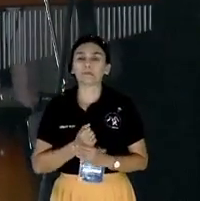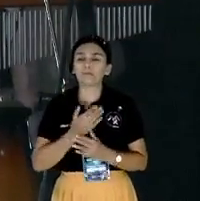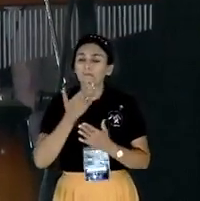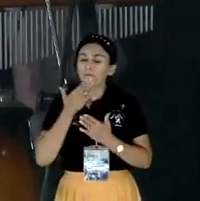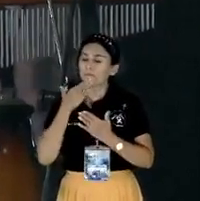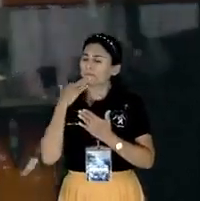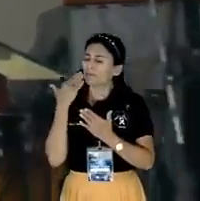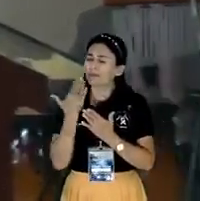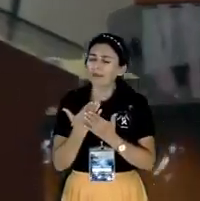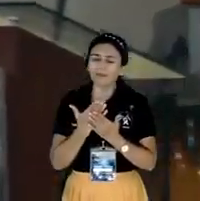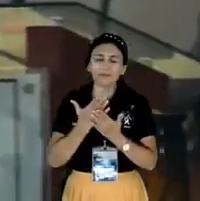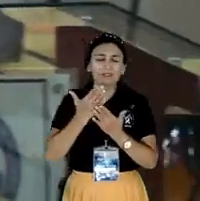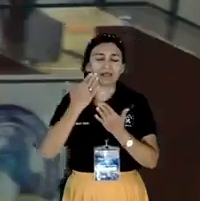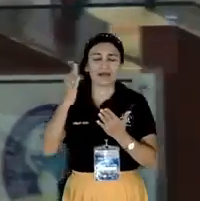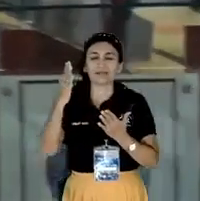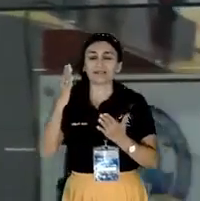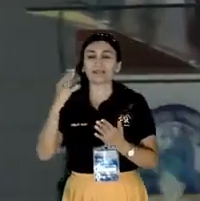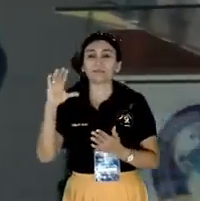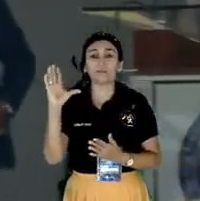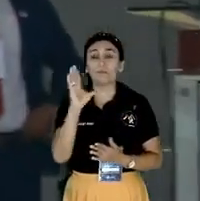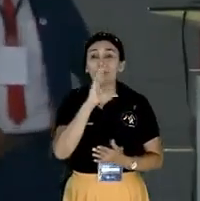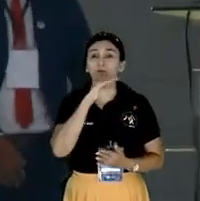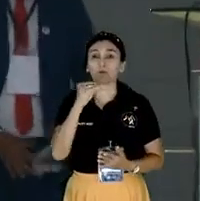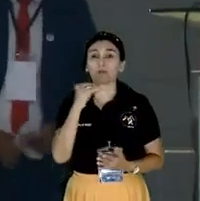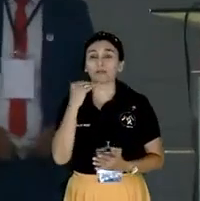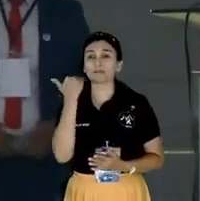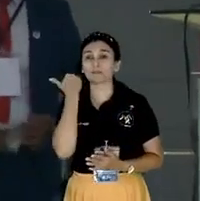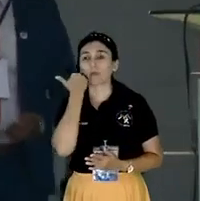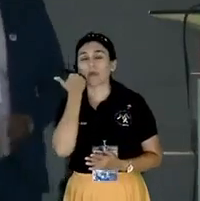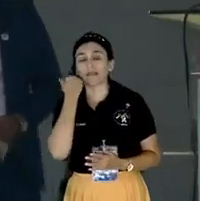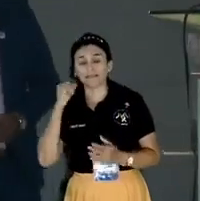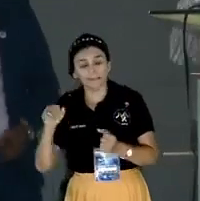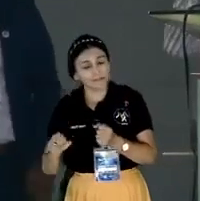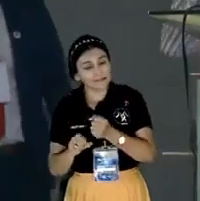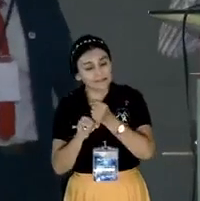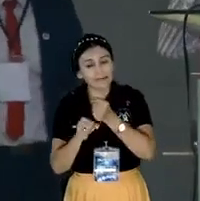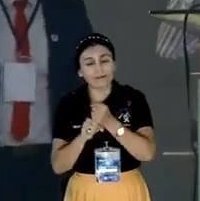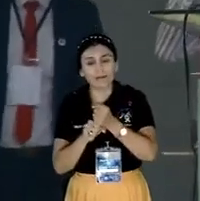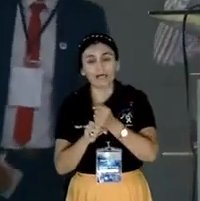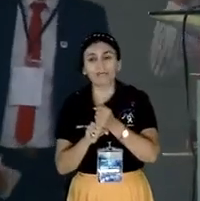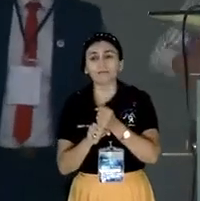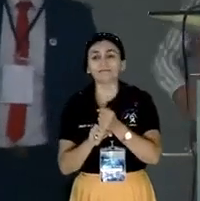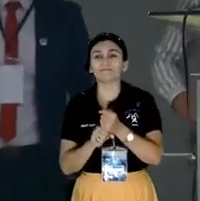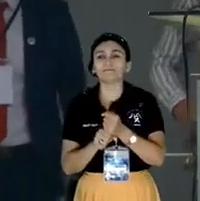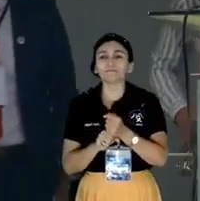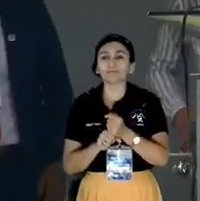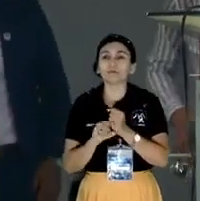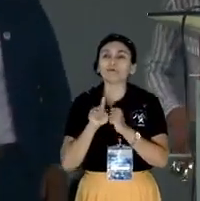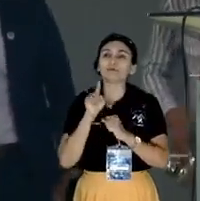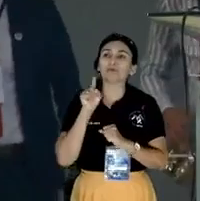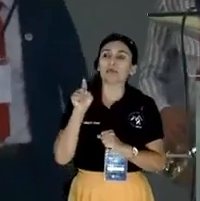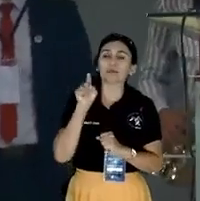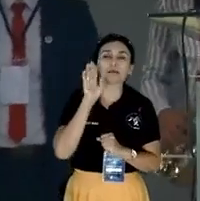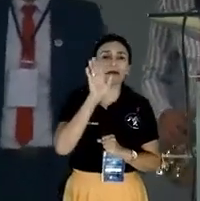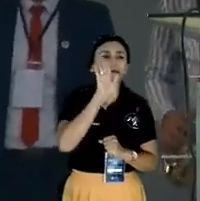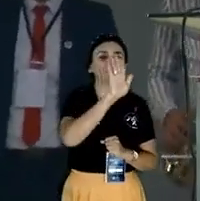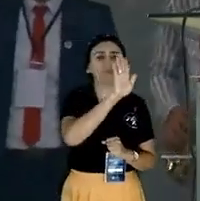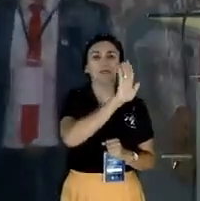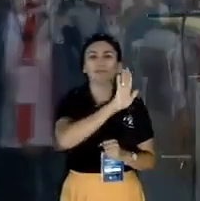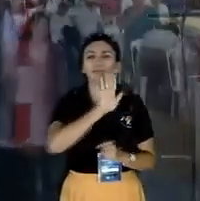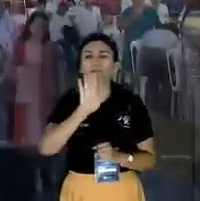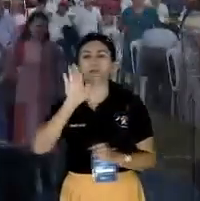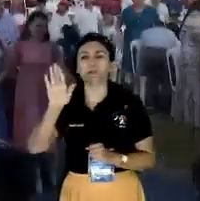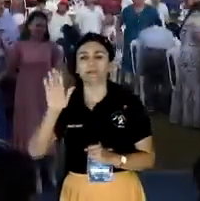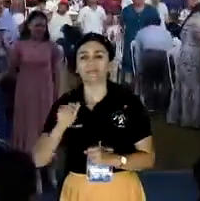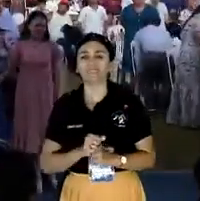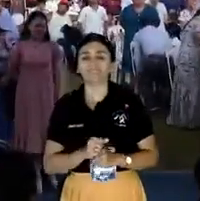Gracias, queridas compañeras, por ese trabajo, por esa labor que ustedes han desarrollado. Gracias, amada líder,